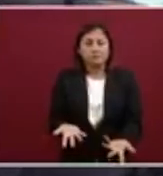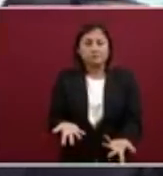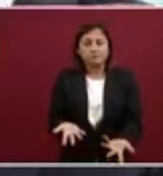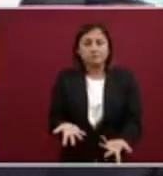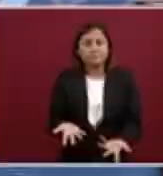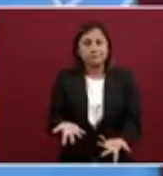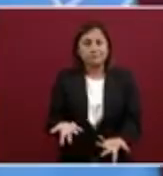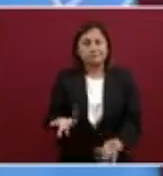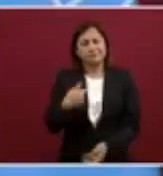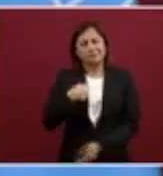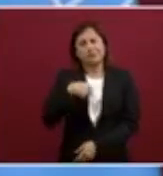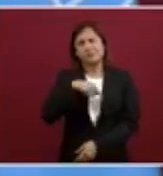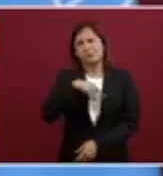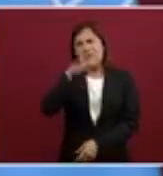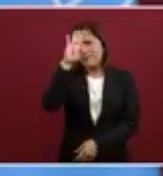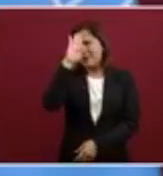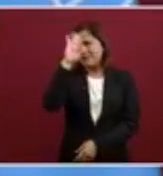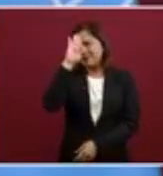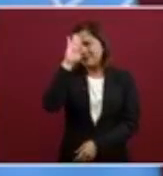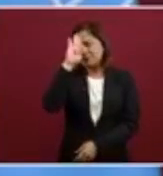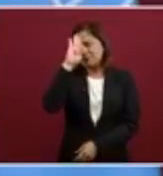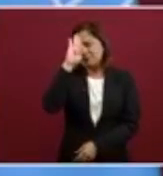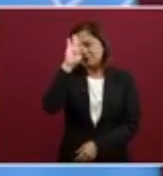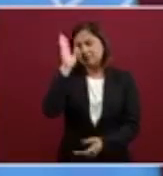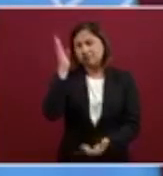cooperación para